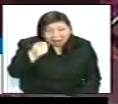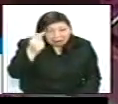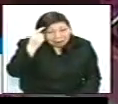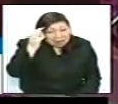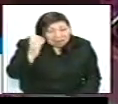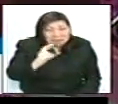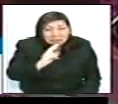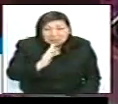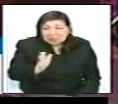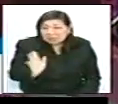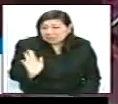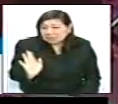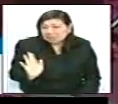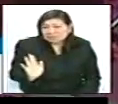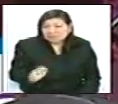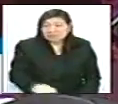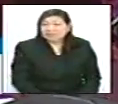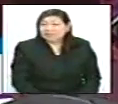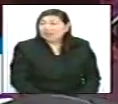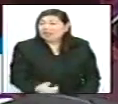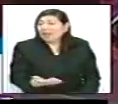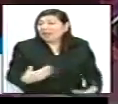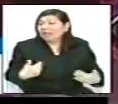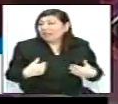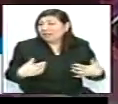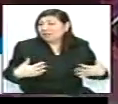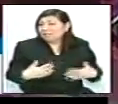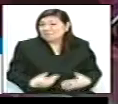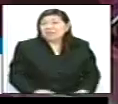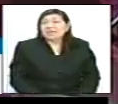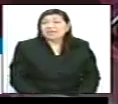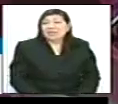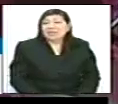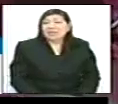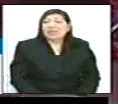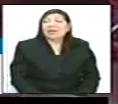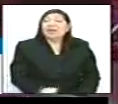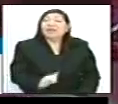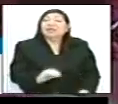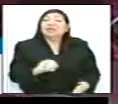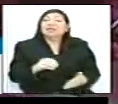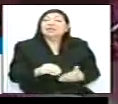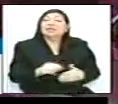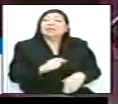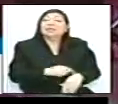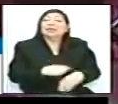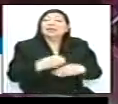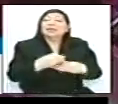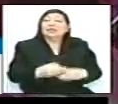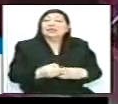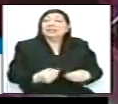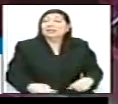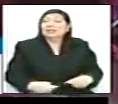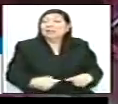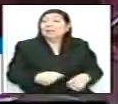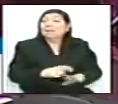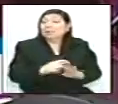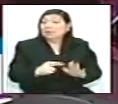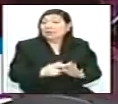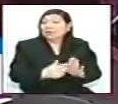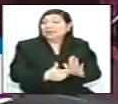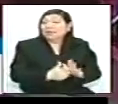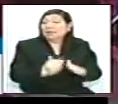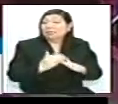la respuesta es esa, presidenta, es que hay miedo, efectivamente, a que se cumplan plazos, a que se debatan los proyectos de ley